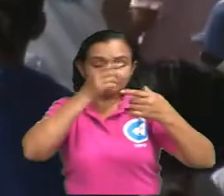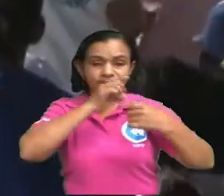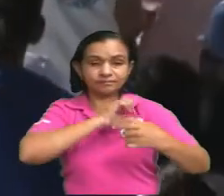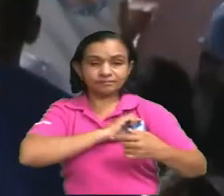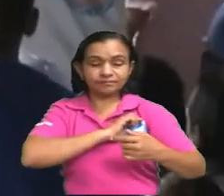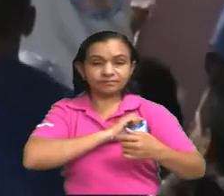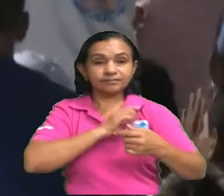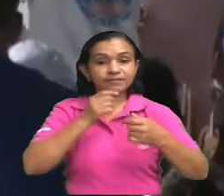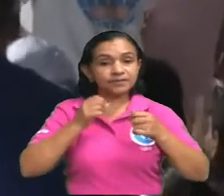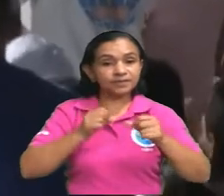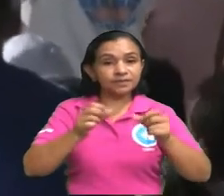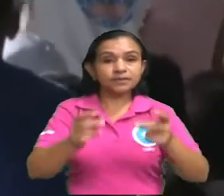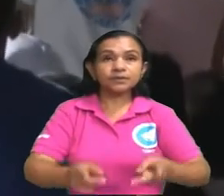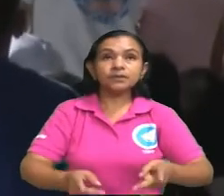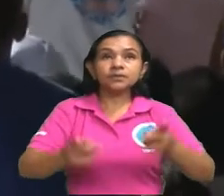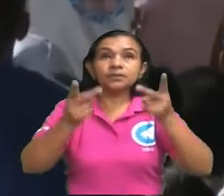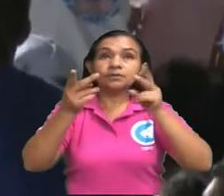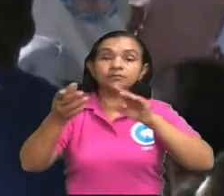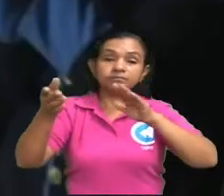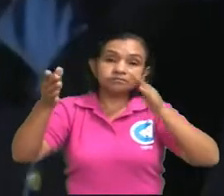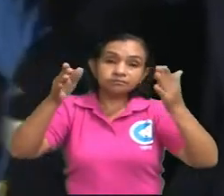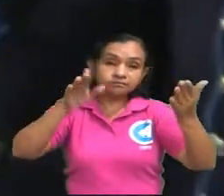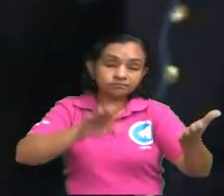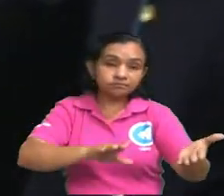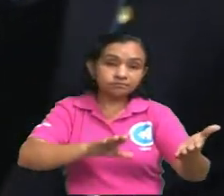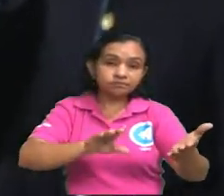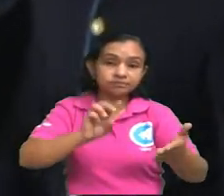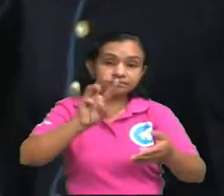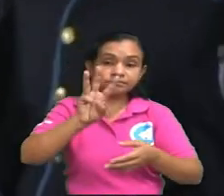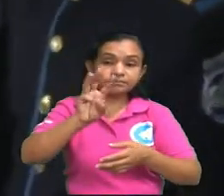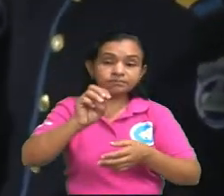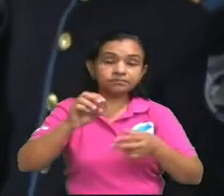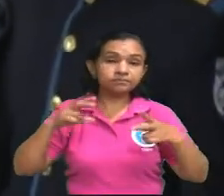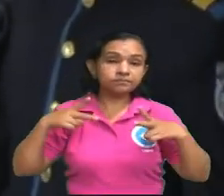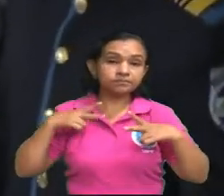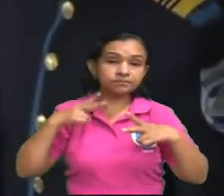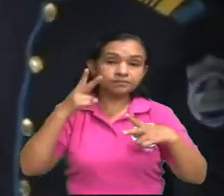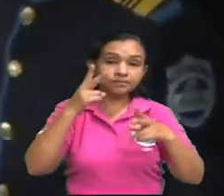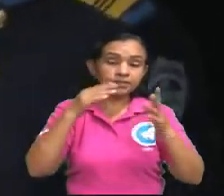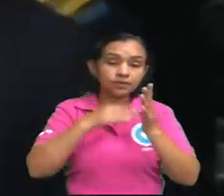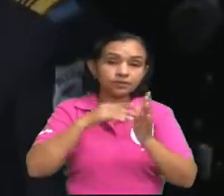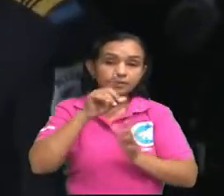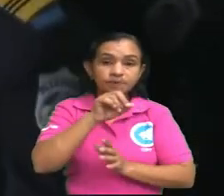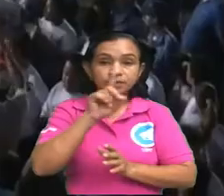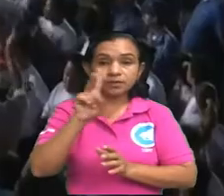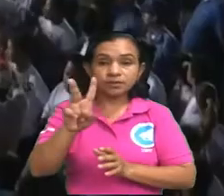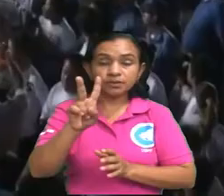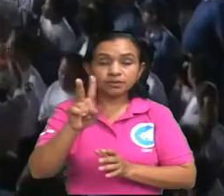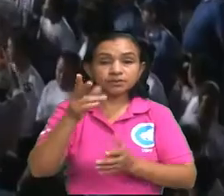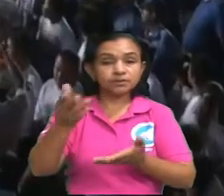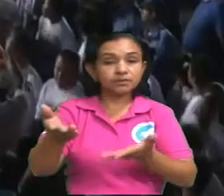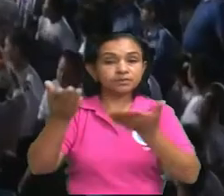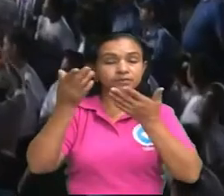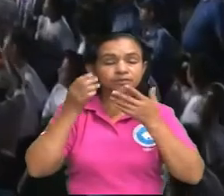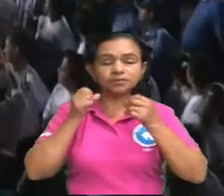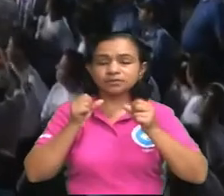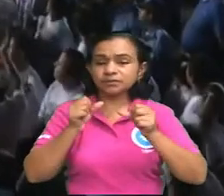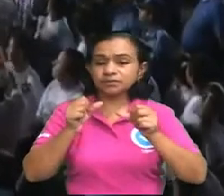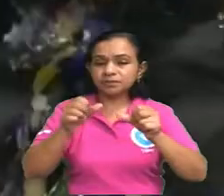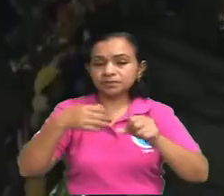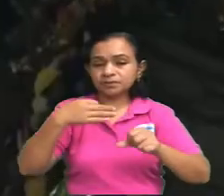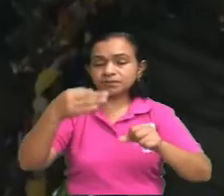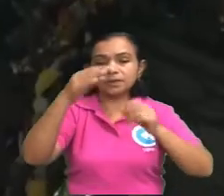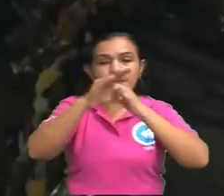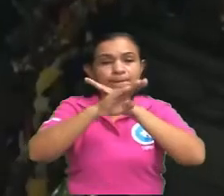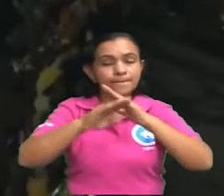Después de una prolífera vida, partiría a otro plano de vida el 30 de abril del año 2012. Pero su legado perduró en el futuro de